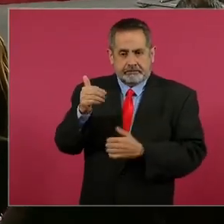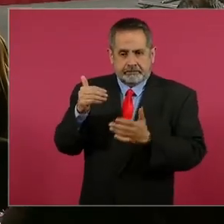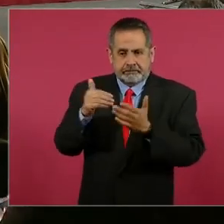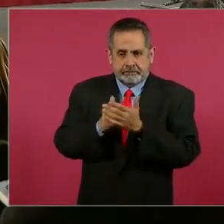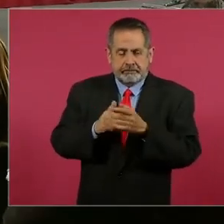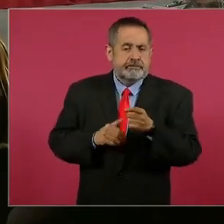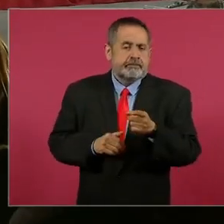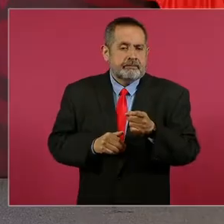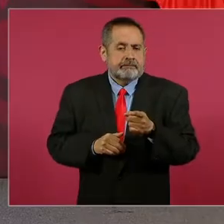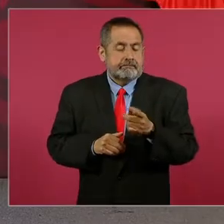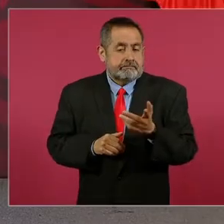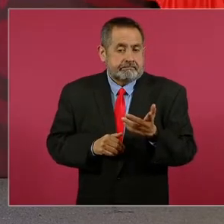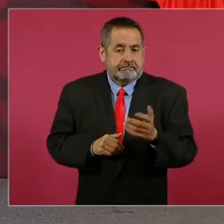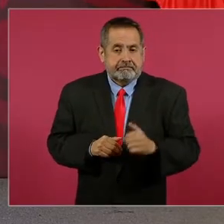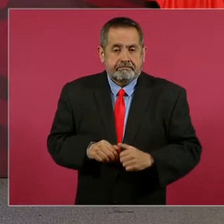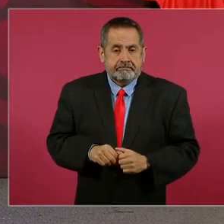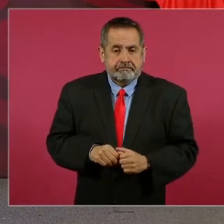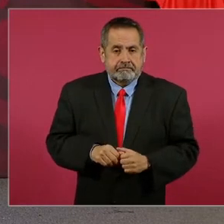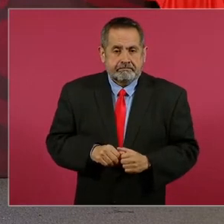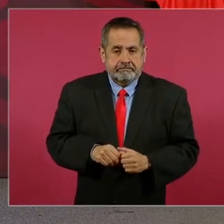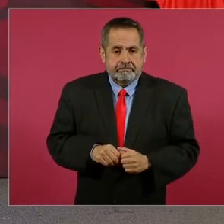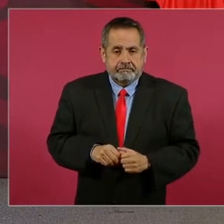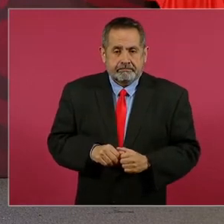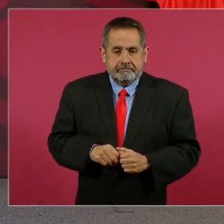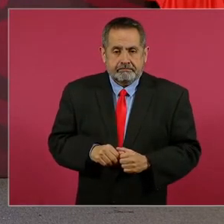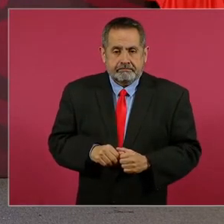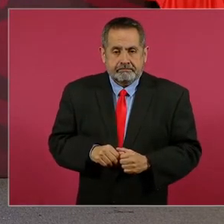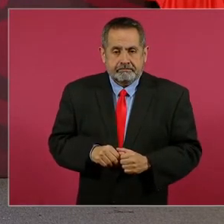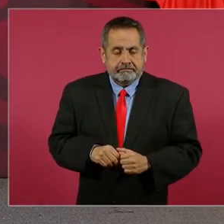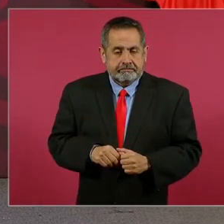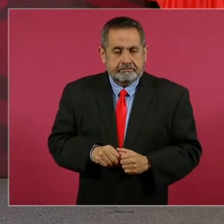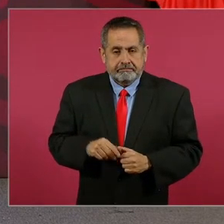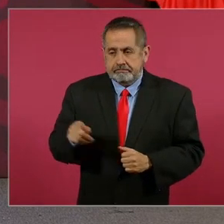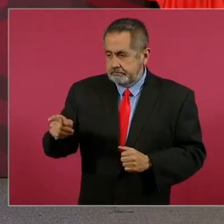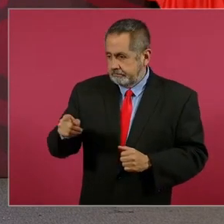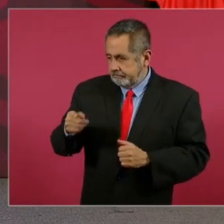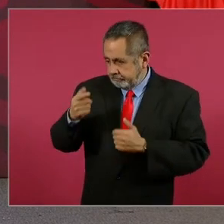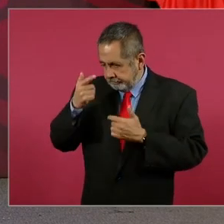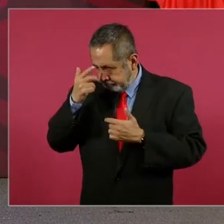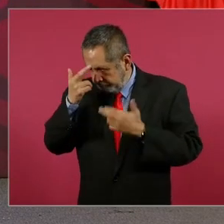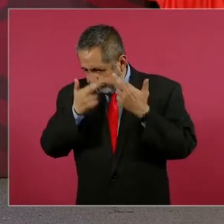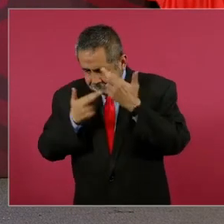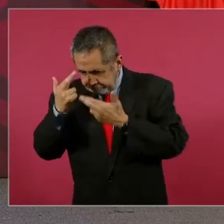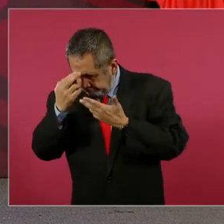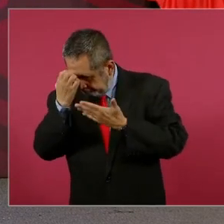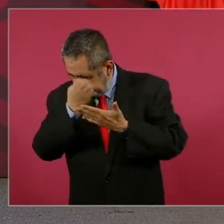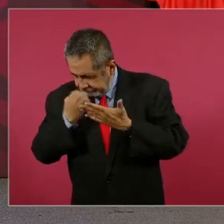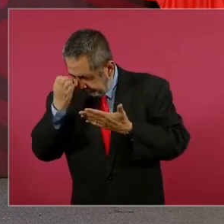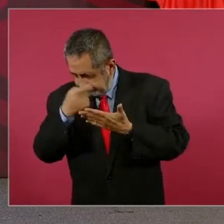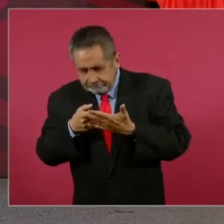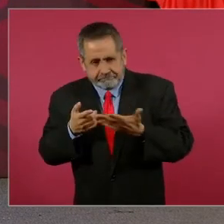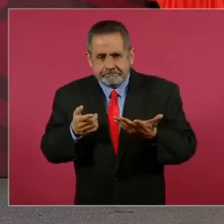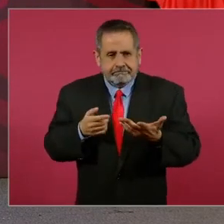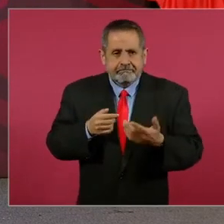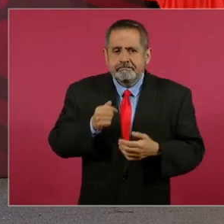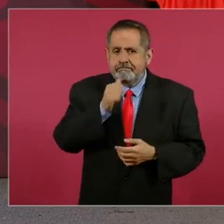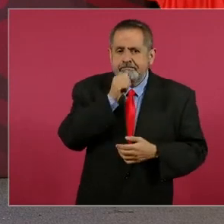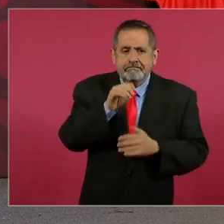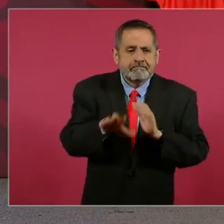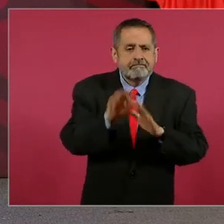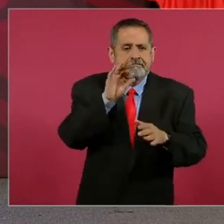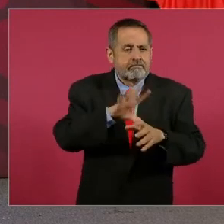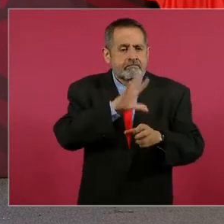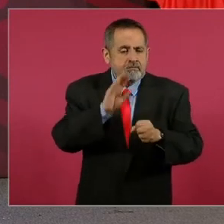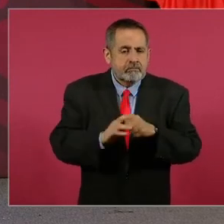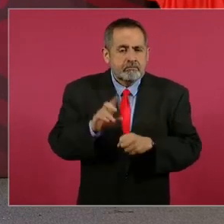$26,000, pues, de acuerdo a las revisiones que se hicieron, no se cuentan con todos